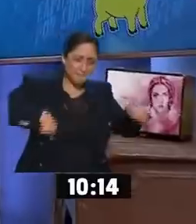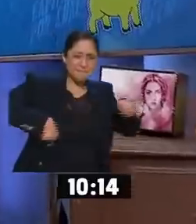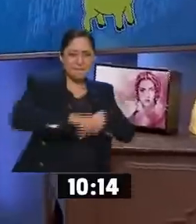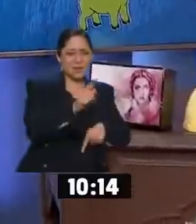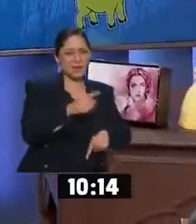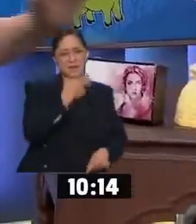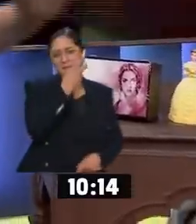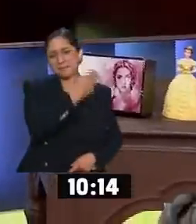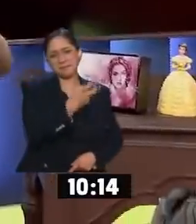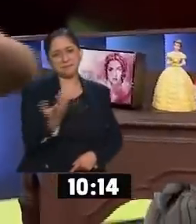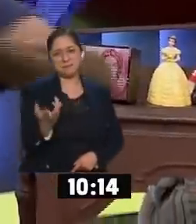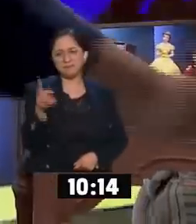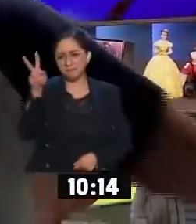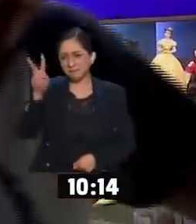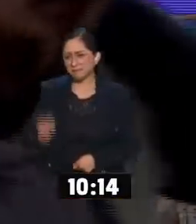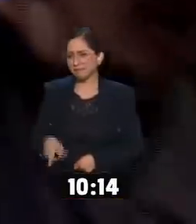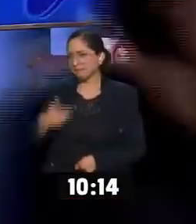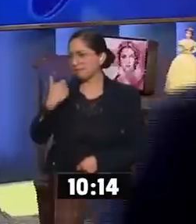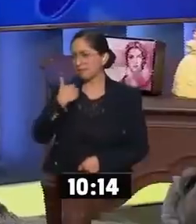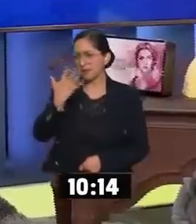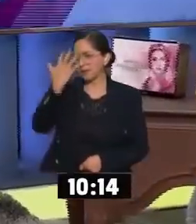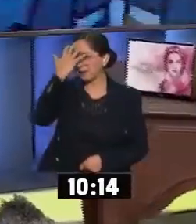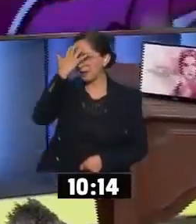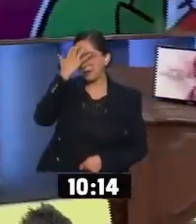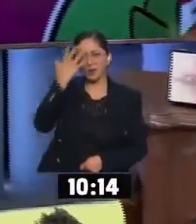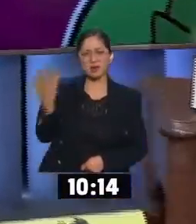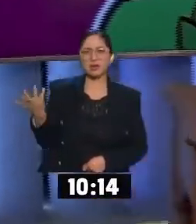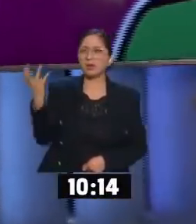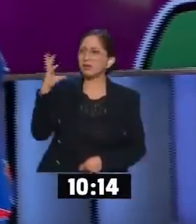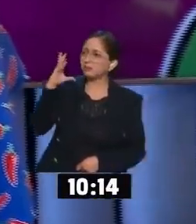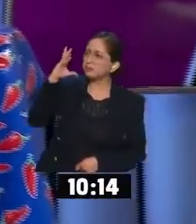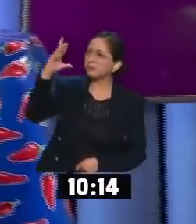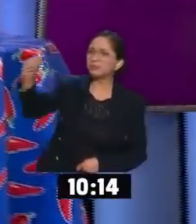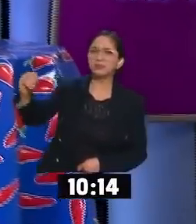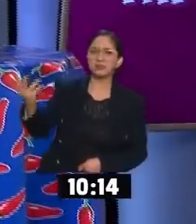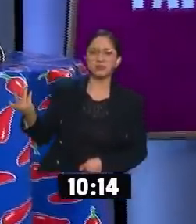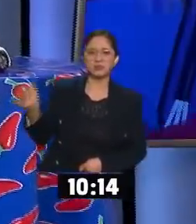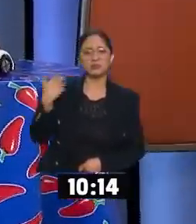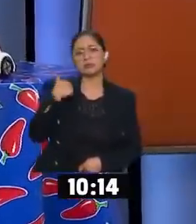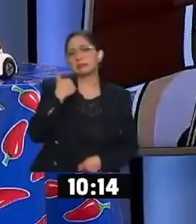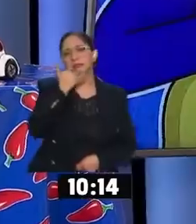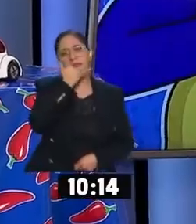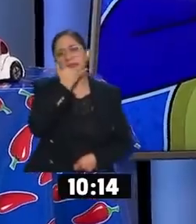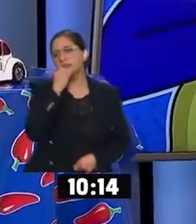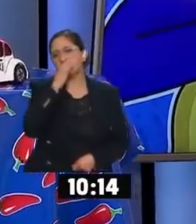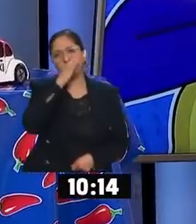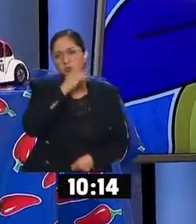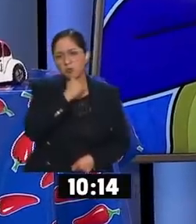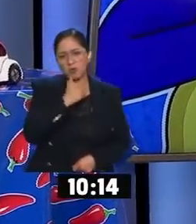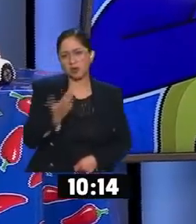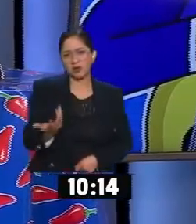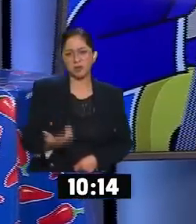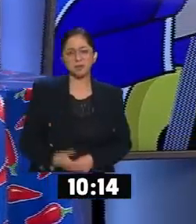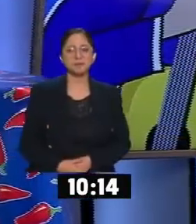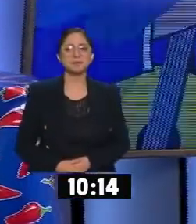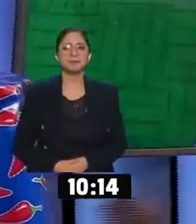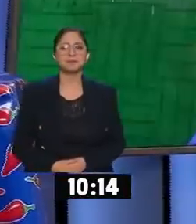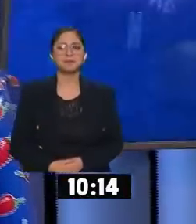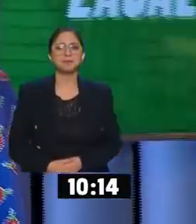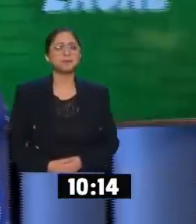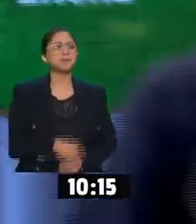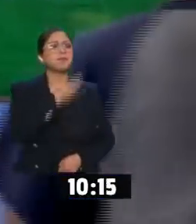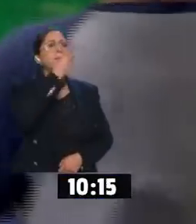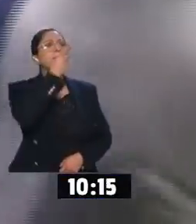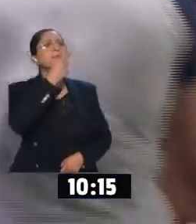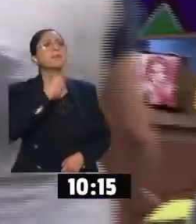eso ya es... Qué vergüenza, Shame on you. ¿A dónde va? Señora, no haga esto más difícil. Yo no puedo. Oiga, platíquenos del incendio, señora. ¿Qué hubo? ¿Cuál